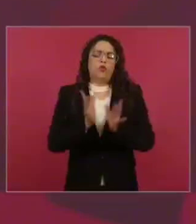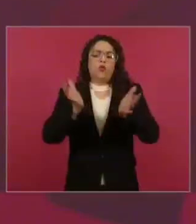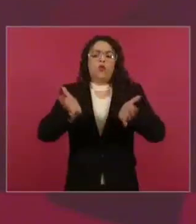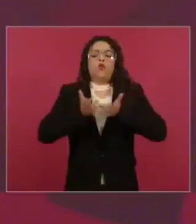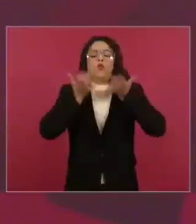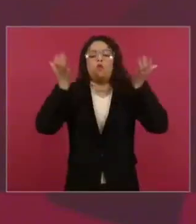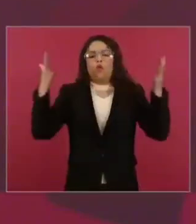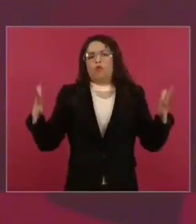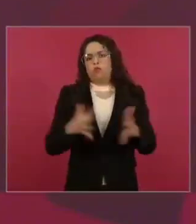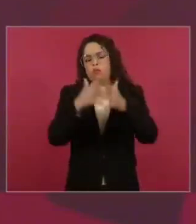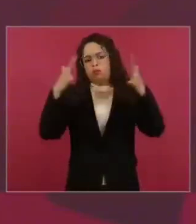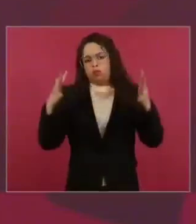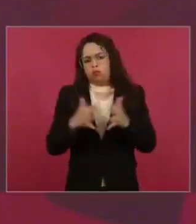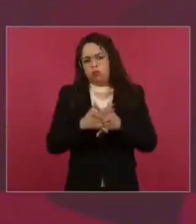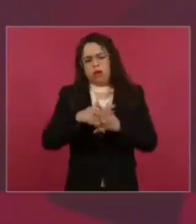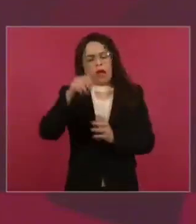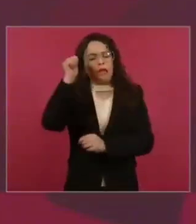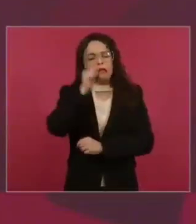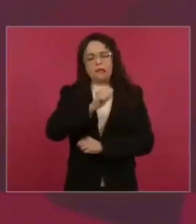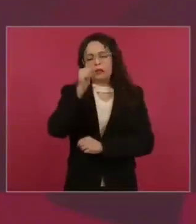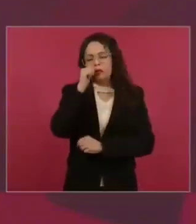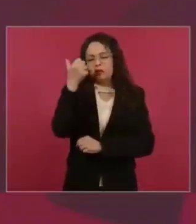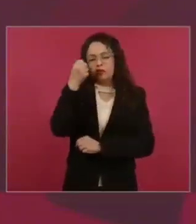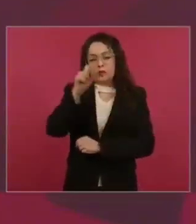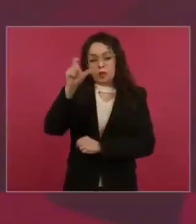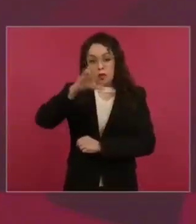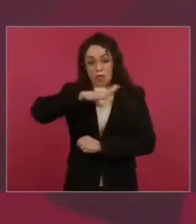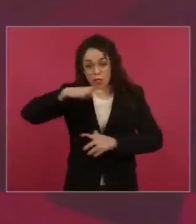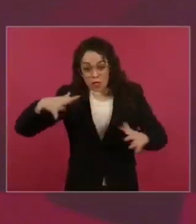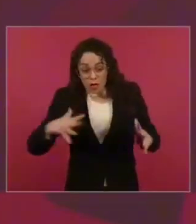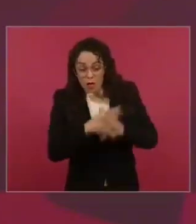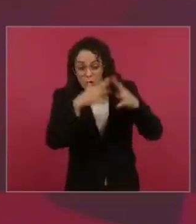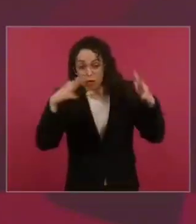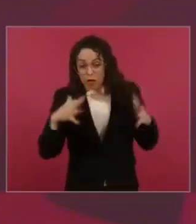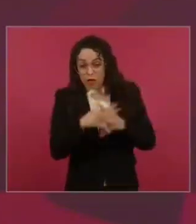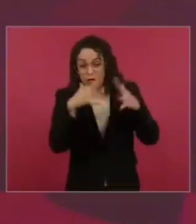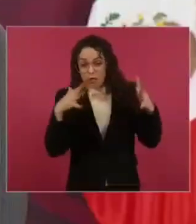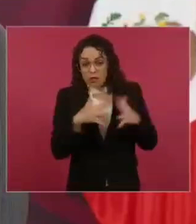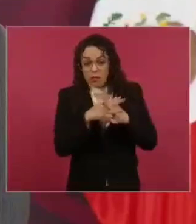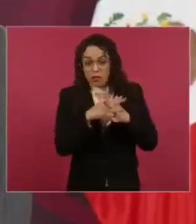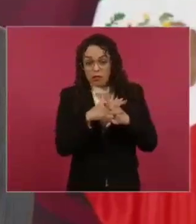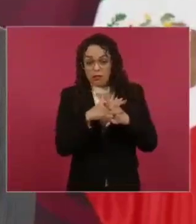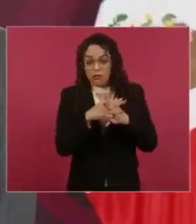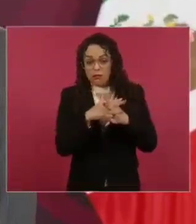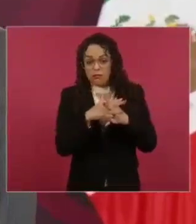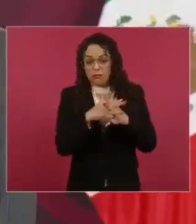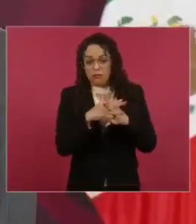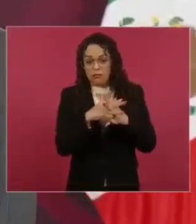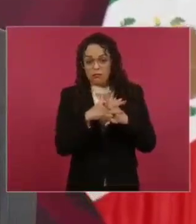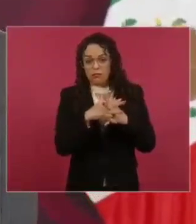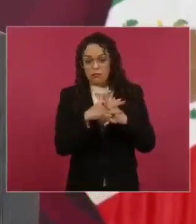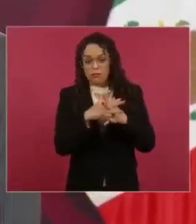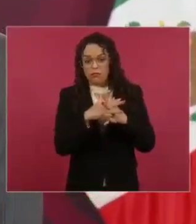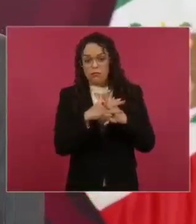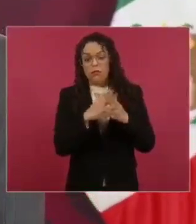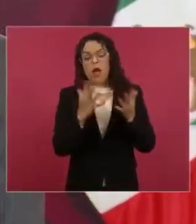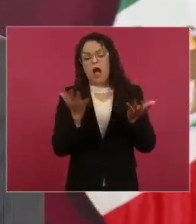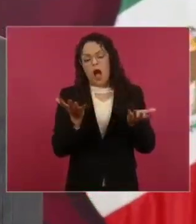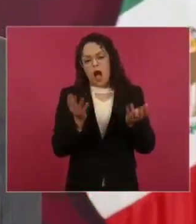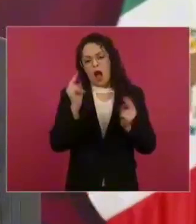país muy potente, con muchas posibilidades económicas, y como dice ella, se trata de consolidar. Otra cosa para rematar,